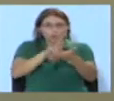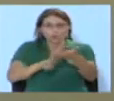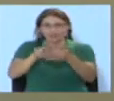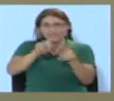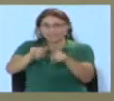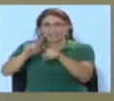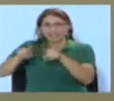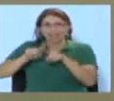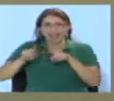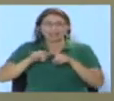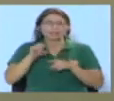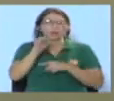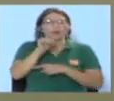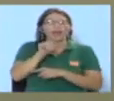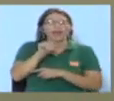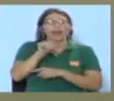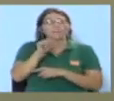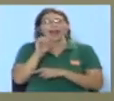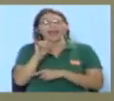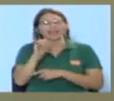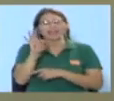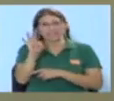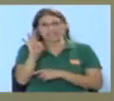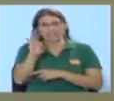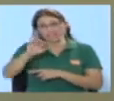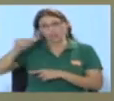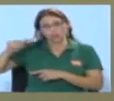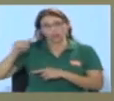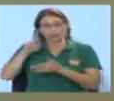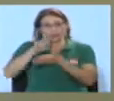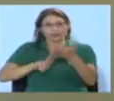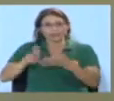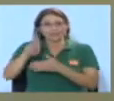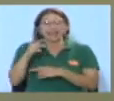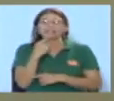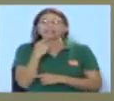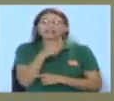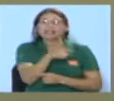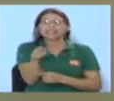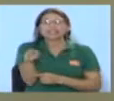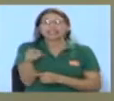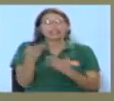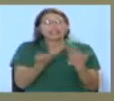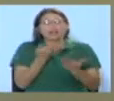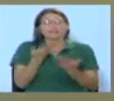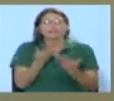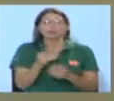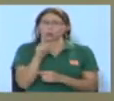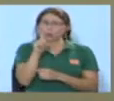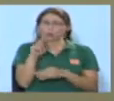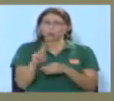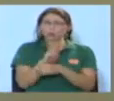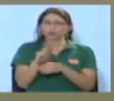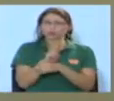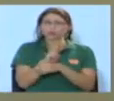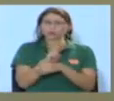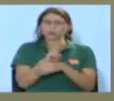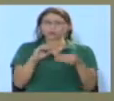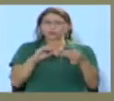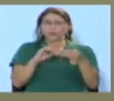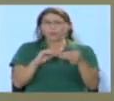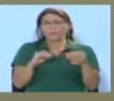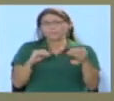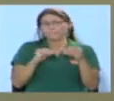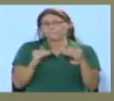y otras más, que justamente lo que indican es que uno de los usos en el promedio, un poco más alto